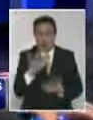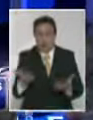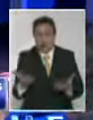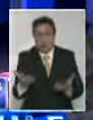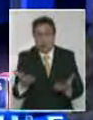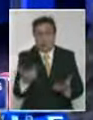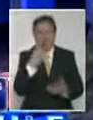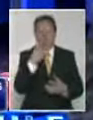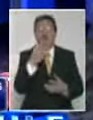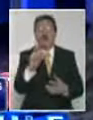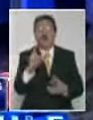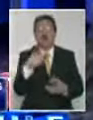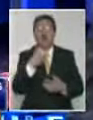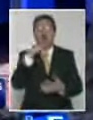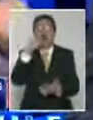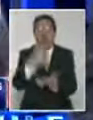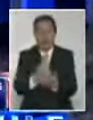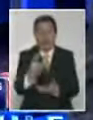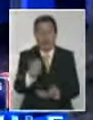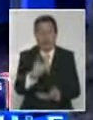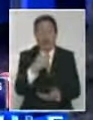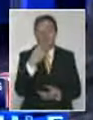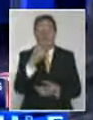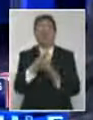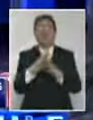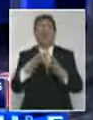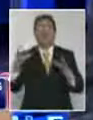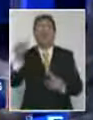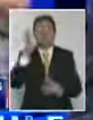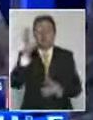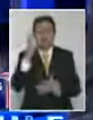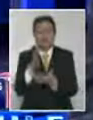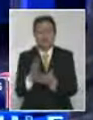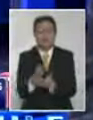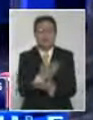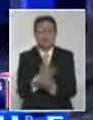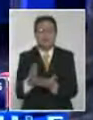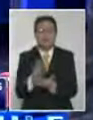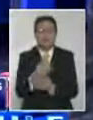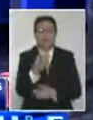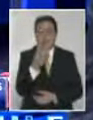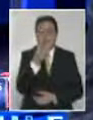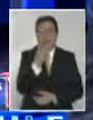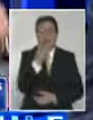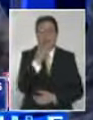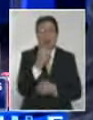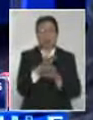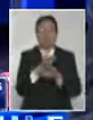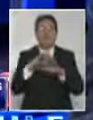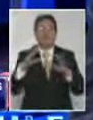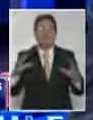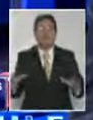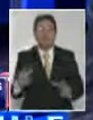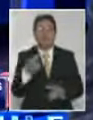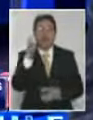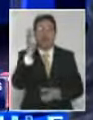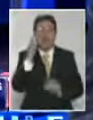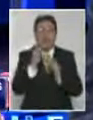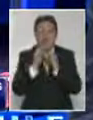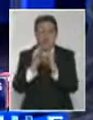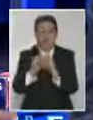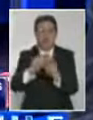No es el golpe. Estoy hablando de lo que, omitió, de lo que silenció, de lo que tergiversó.